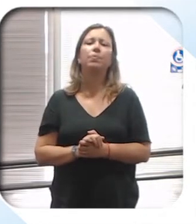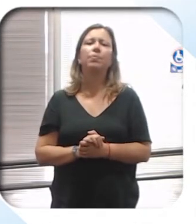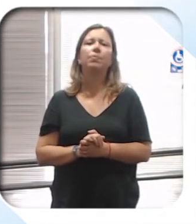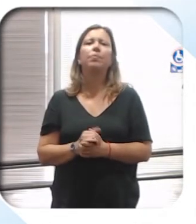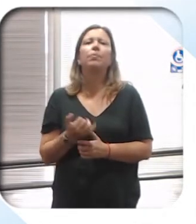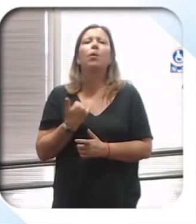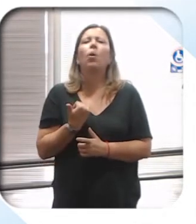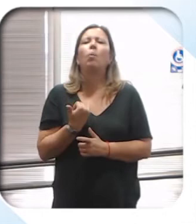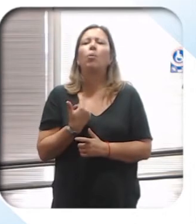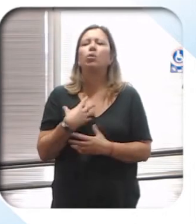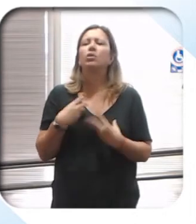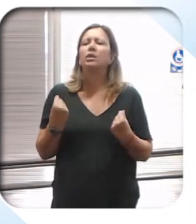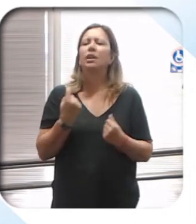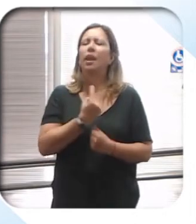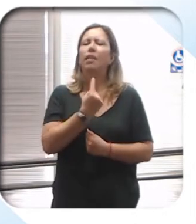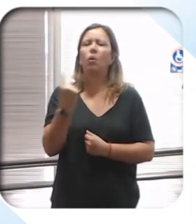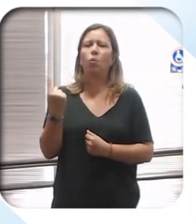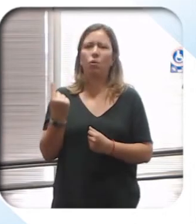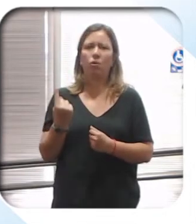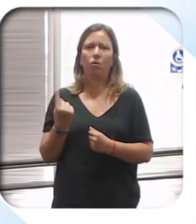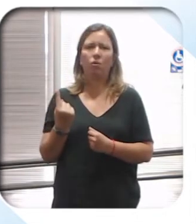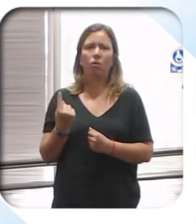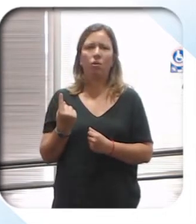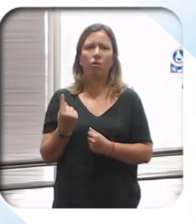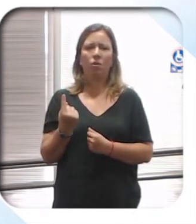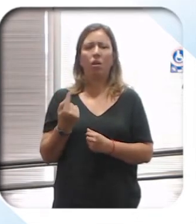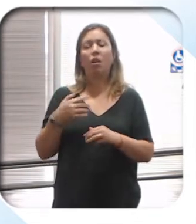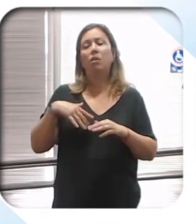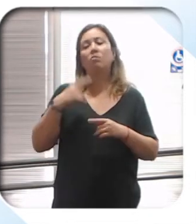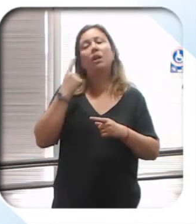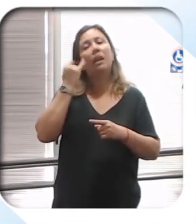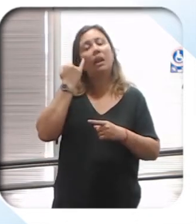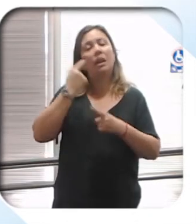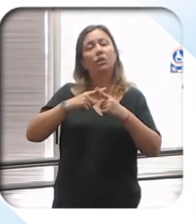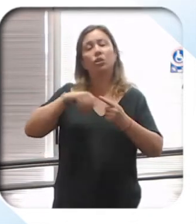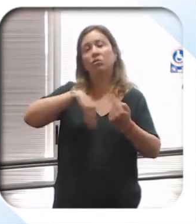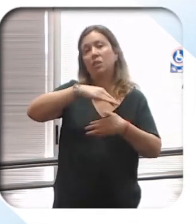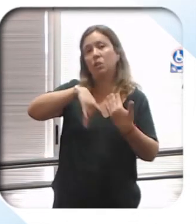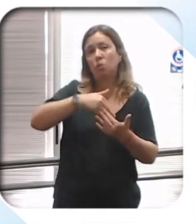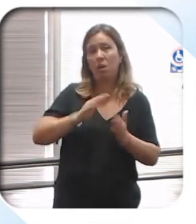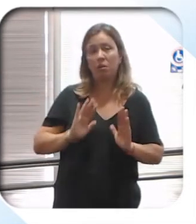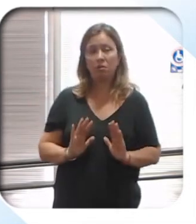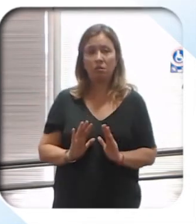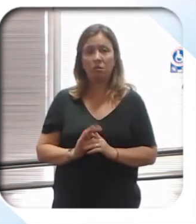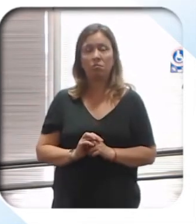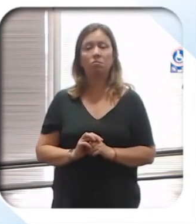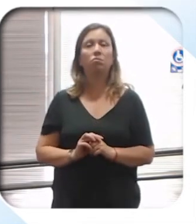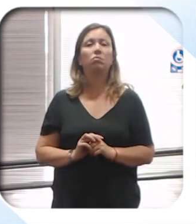¿Y cómo se manifiesta? A través de las relaciones sexuales, por ejemplo,